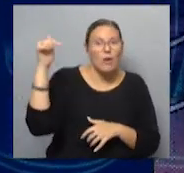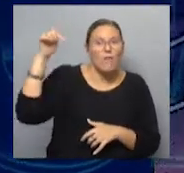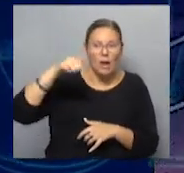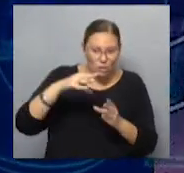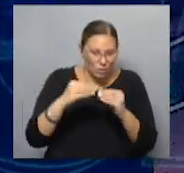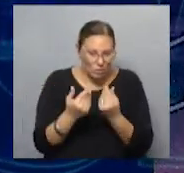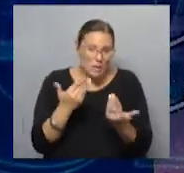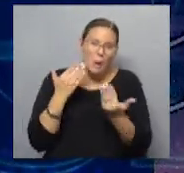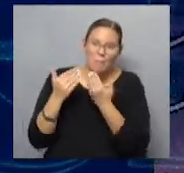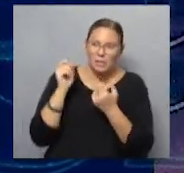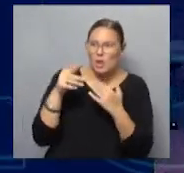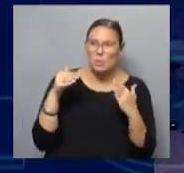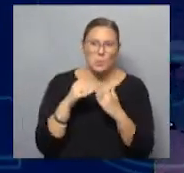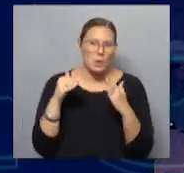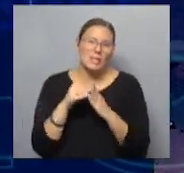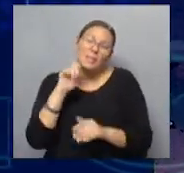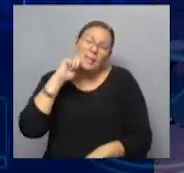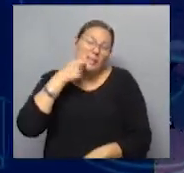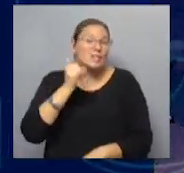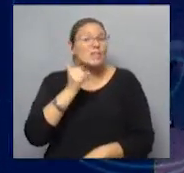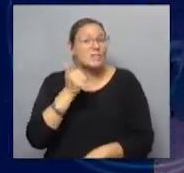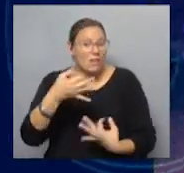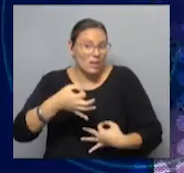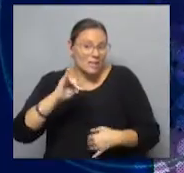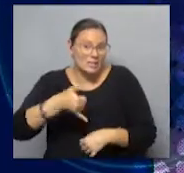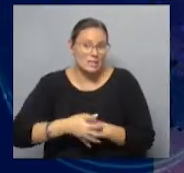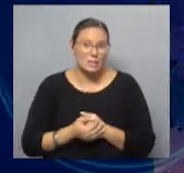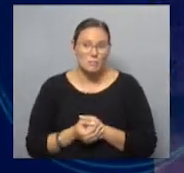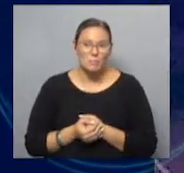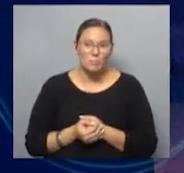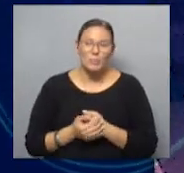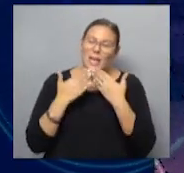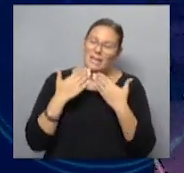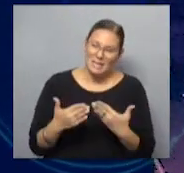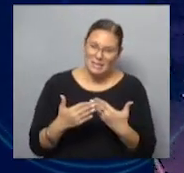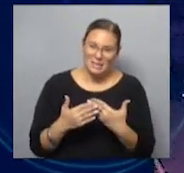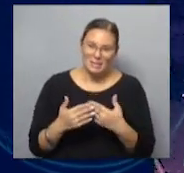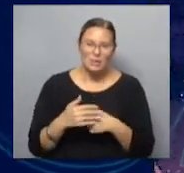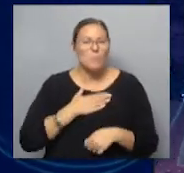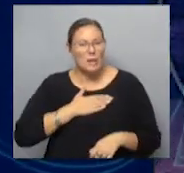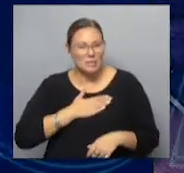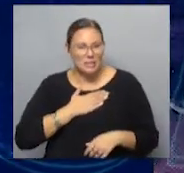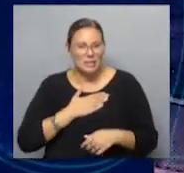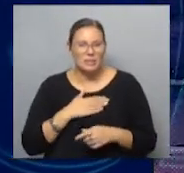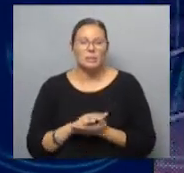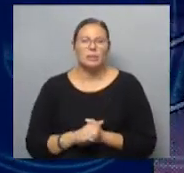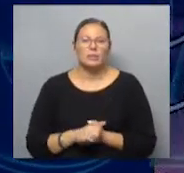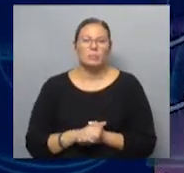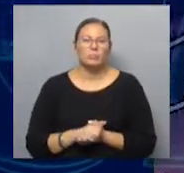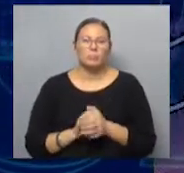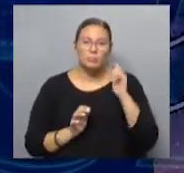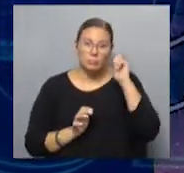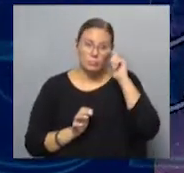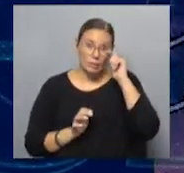fritas acá parecidas a las de tu abuela, qué lindo. Obvio, sí. Muy bien, bueno, muchas gracias. Un gusto. Igual.